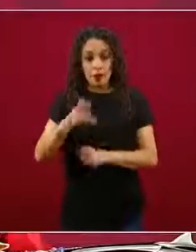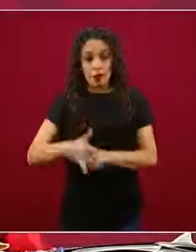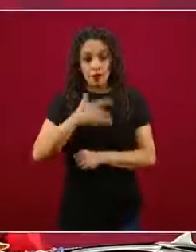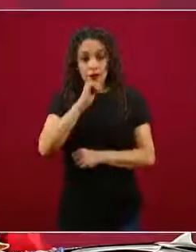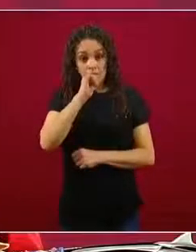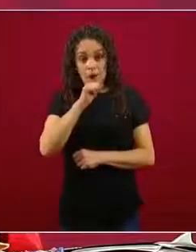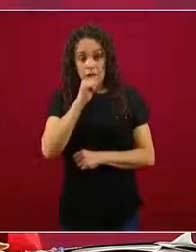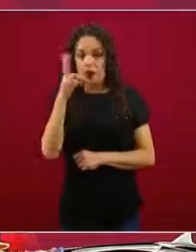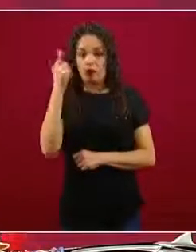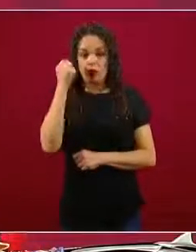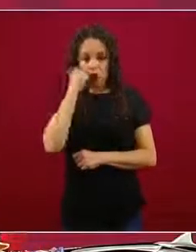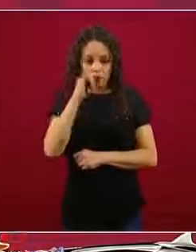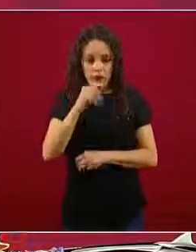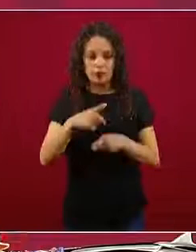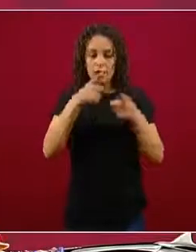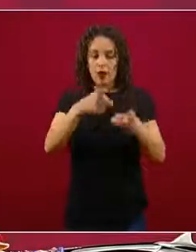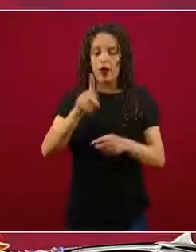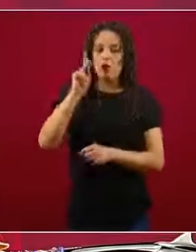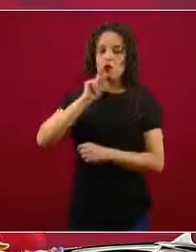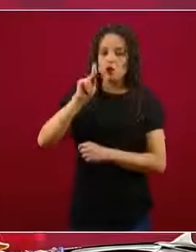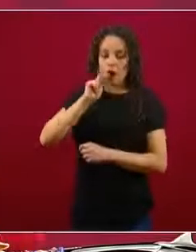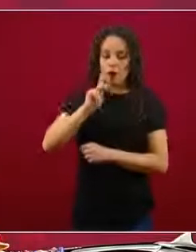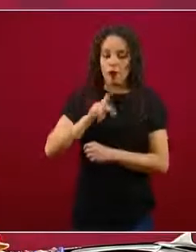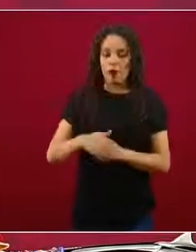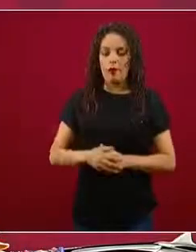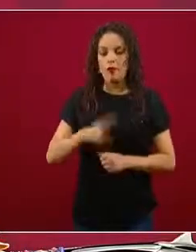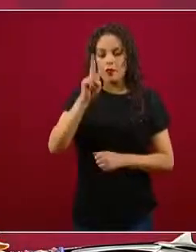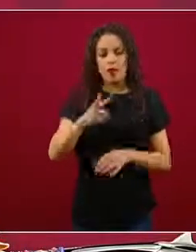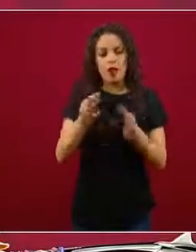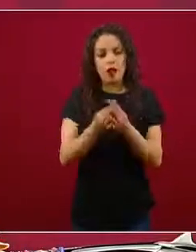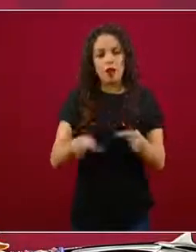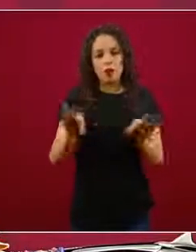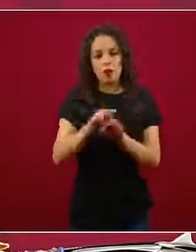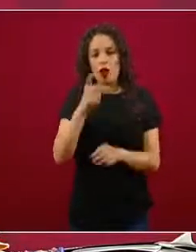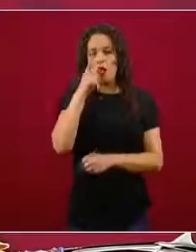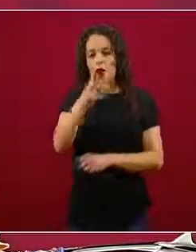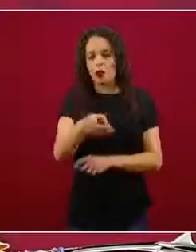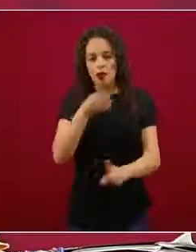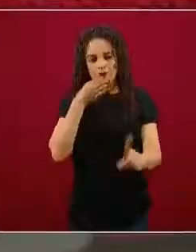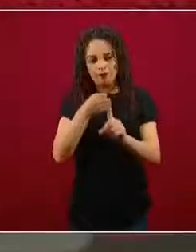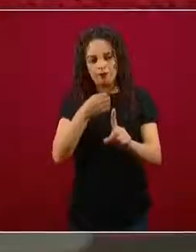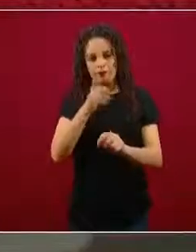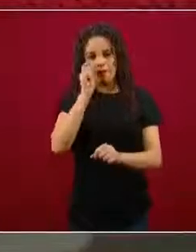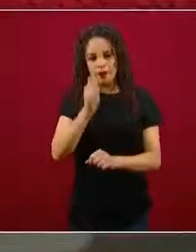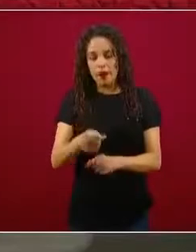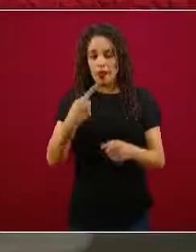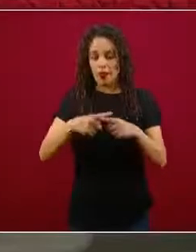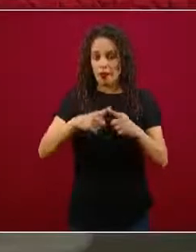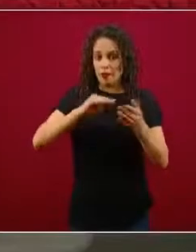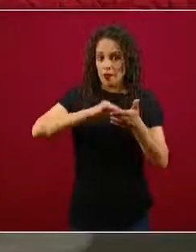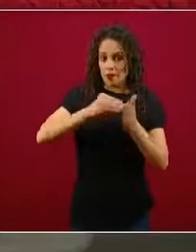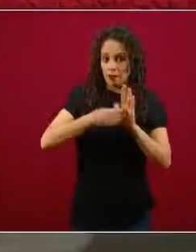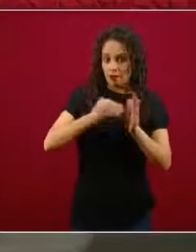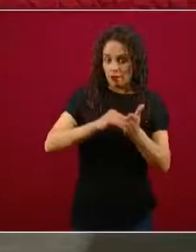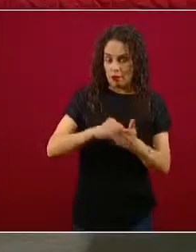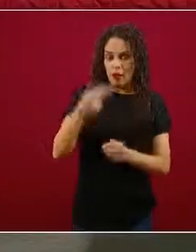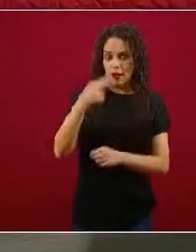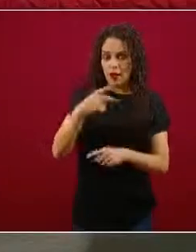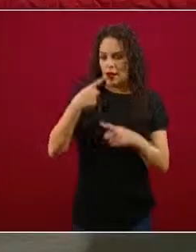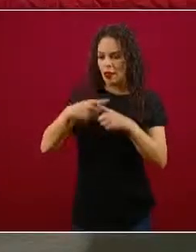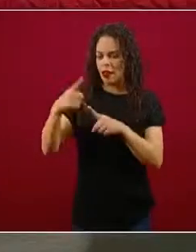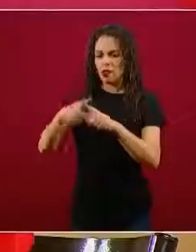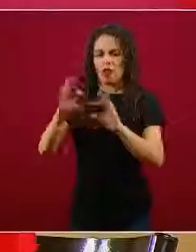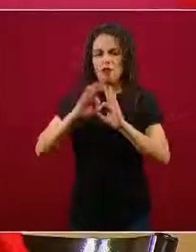criterio epidemiológico, esto es importante señalarlo. Las distintas estrategias lo que hacen es desplegar una serie de